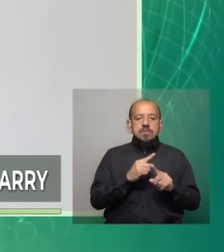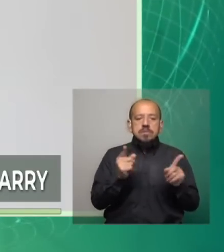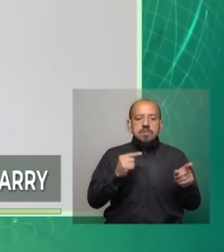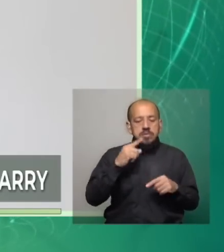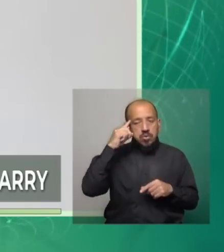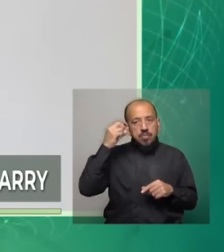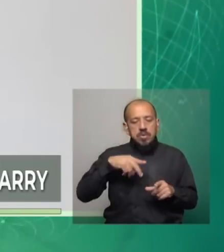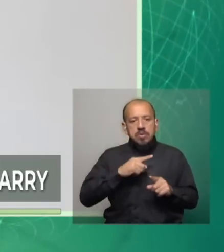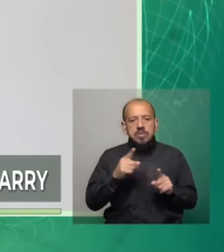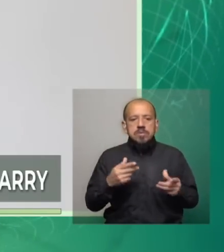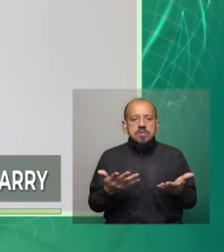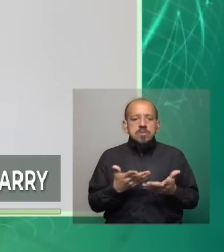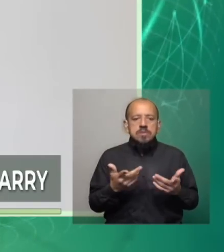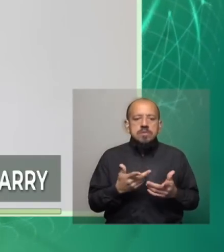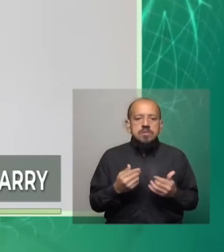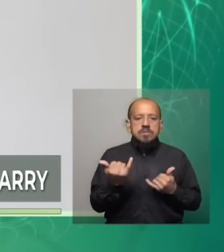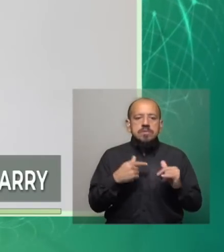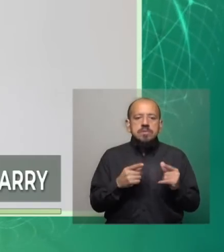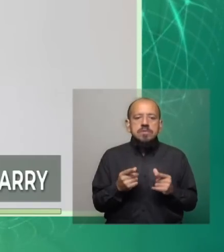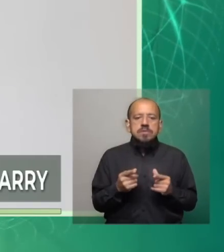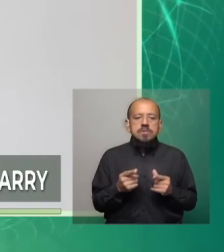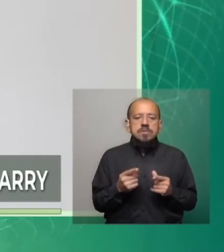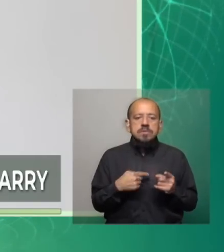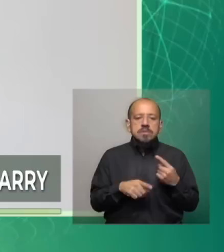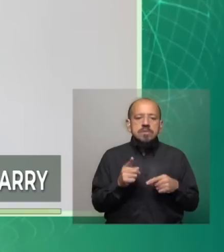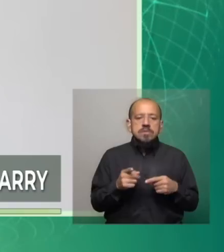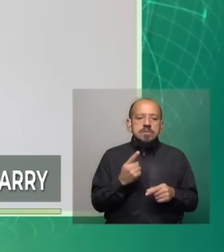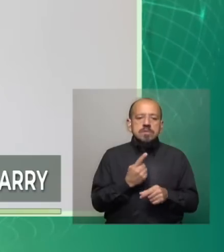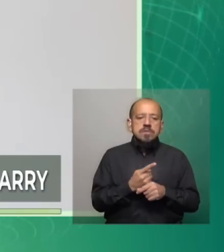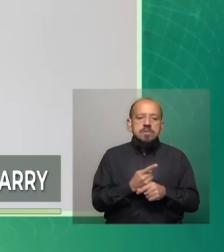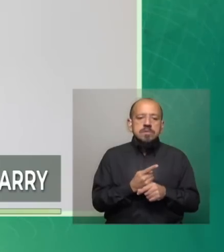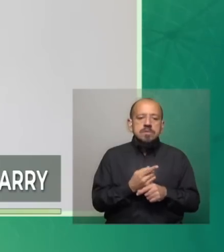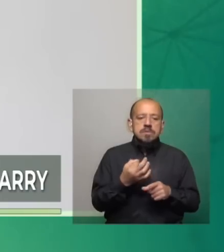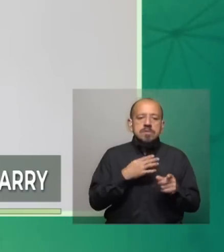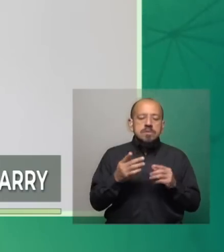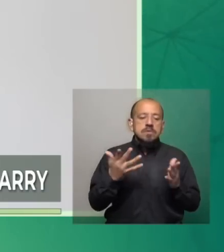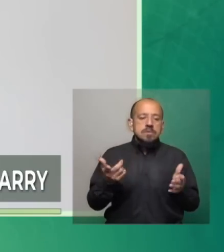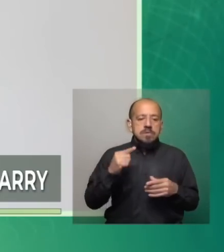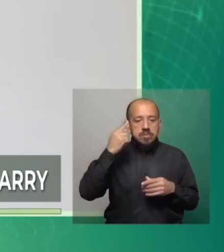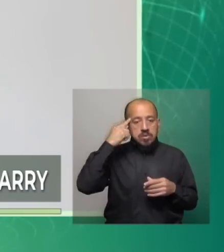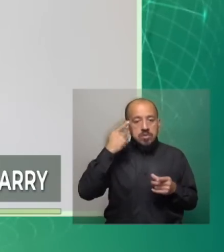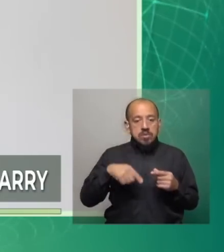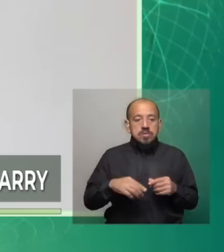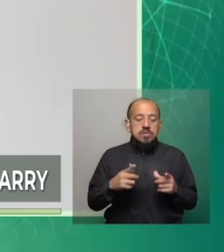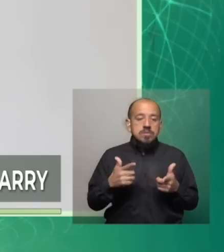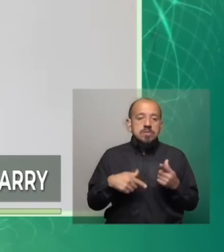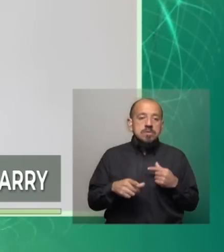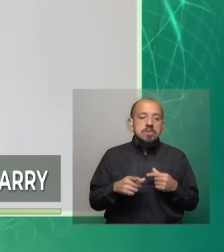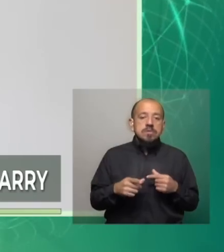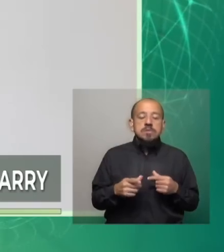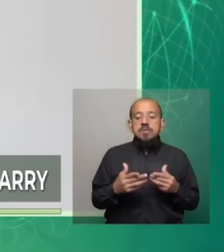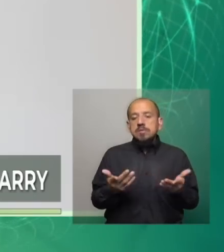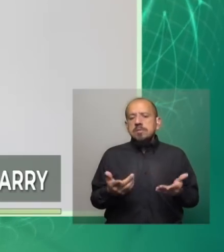no de actualidad no de noticias Entonces al principio me dijeron que estábamos locos que si no existían era por algo